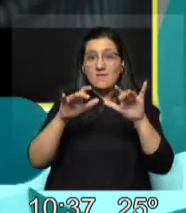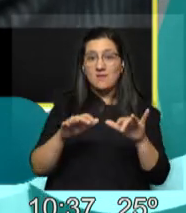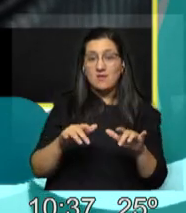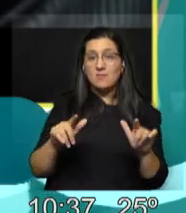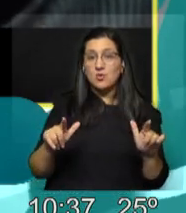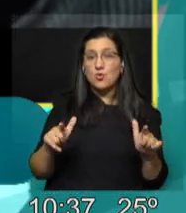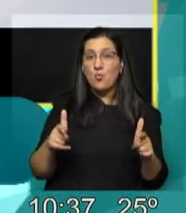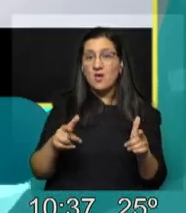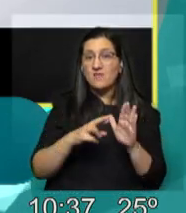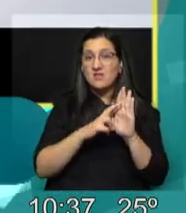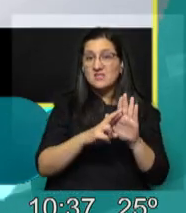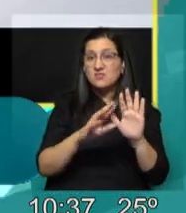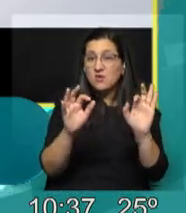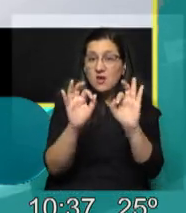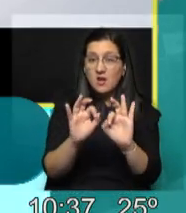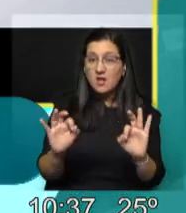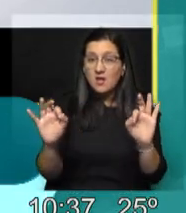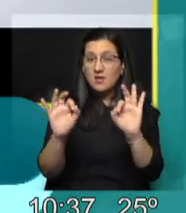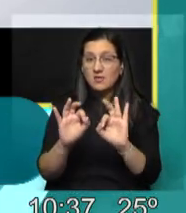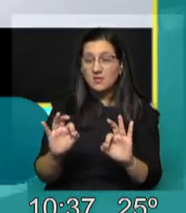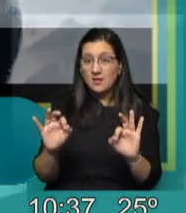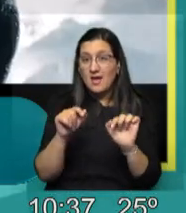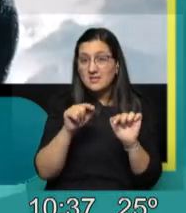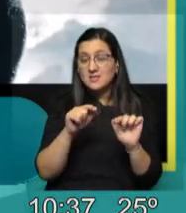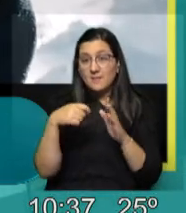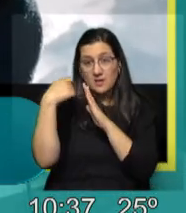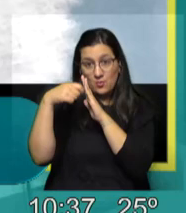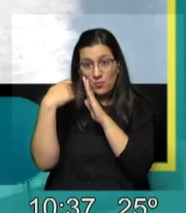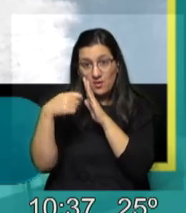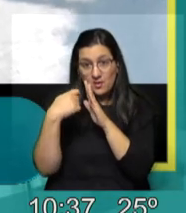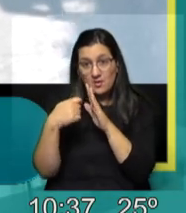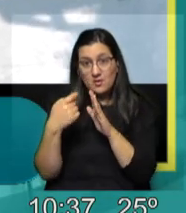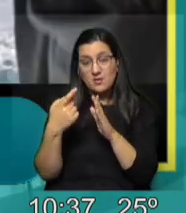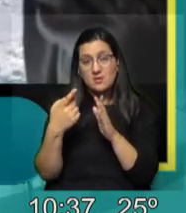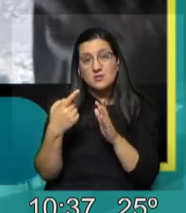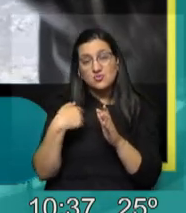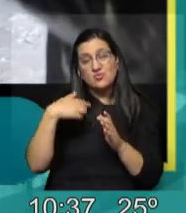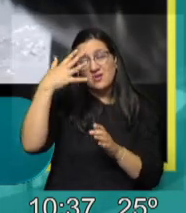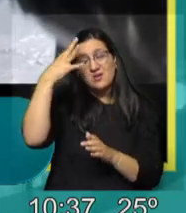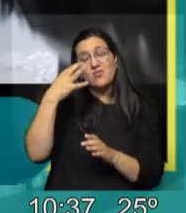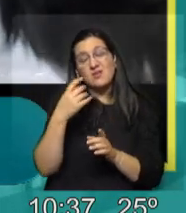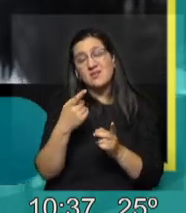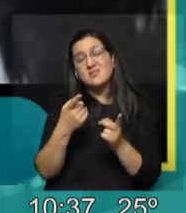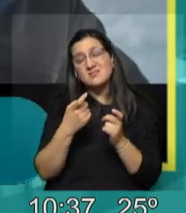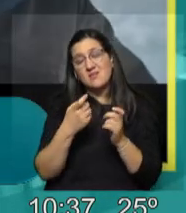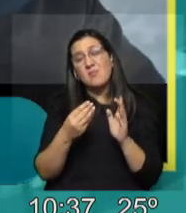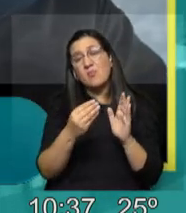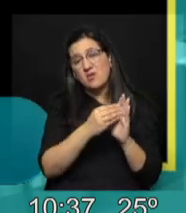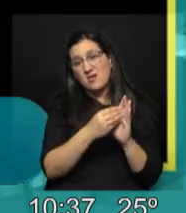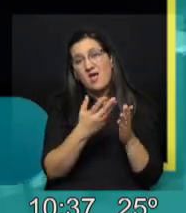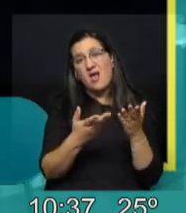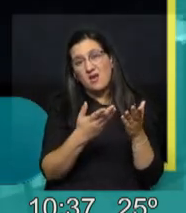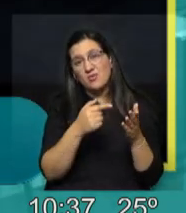ninguna referencia, no hay un nada a esa película. Y creo que se habría merecido, por lo menos en los títulos, que